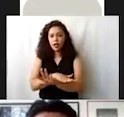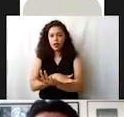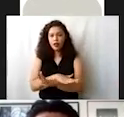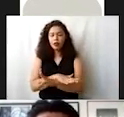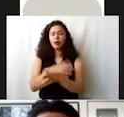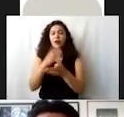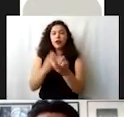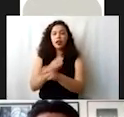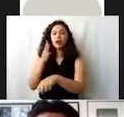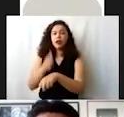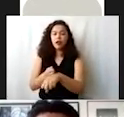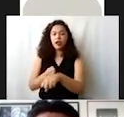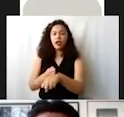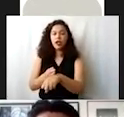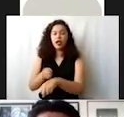va de